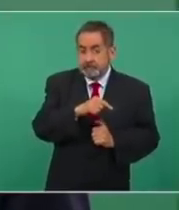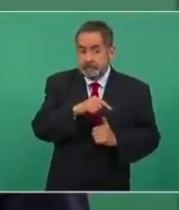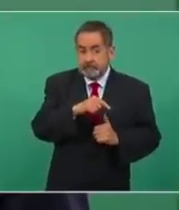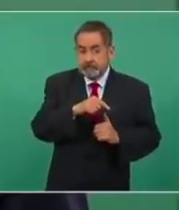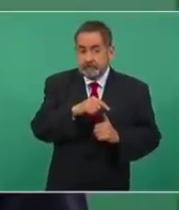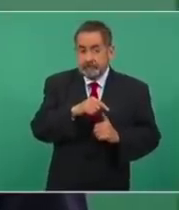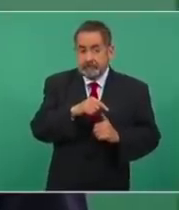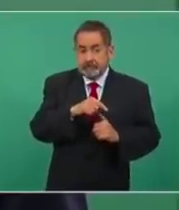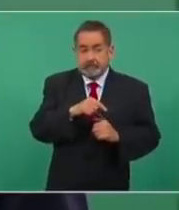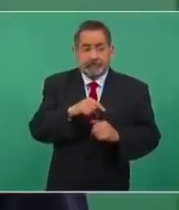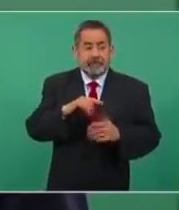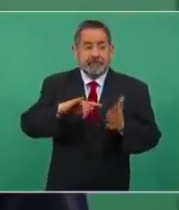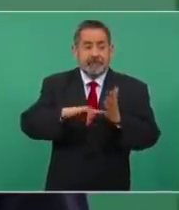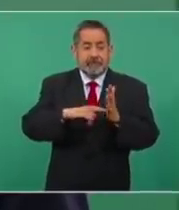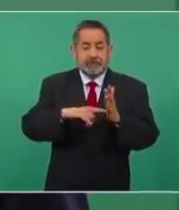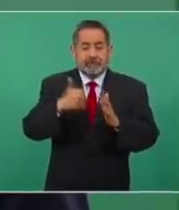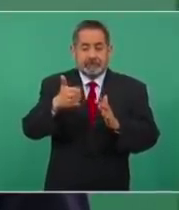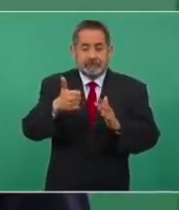antes de las